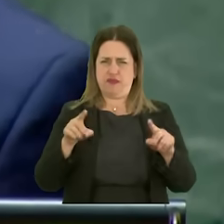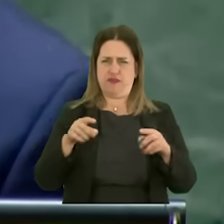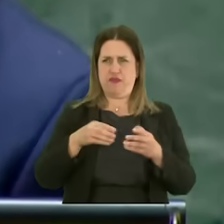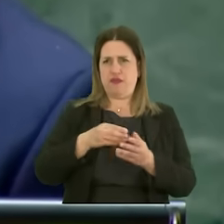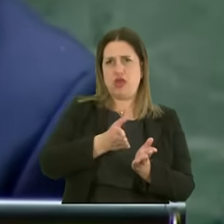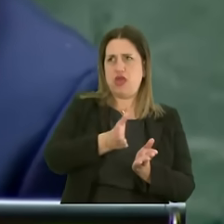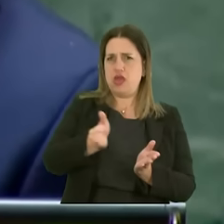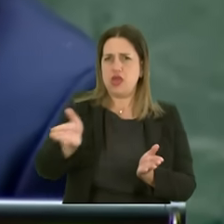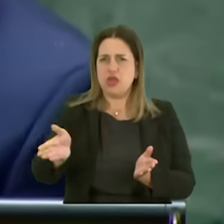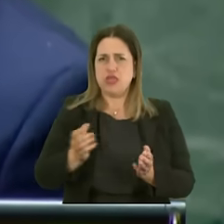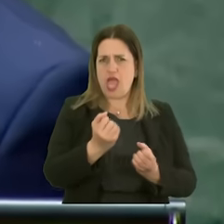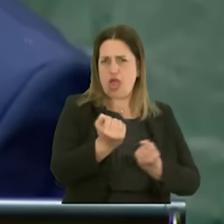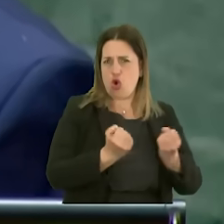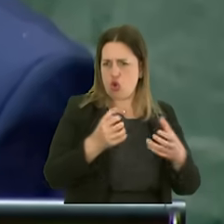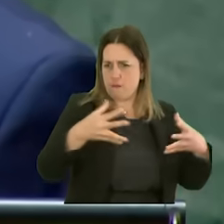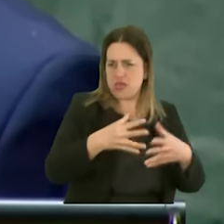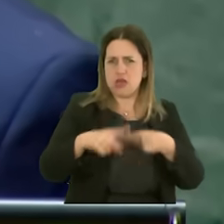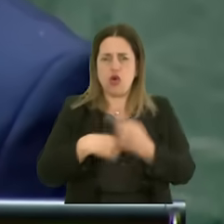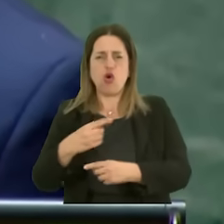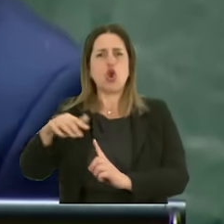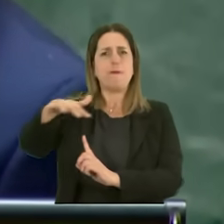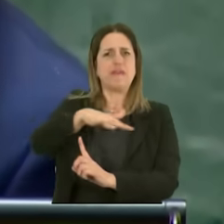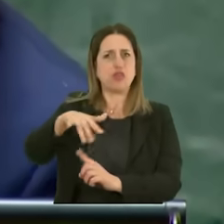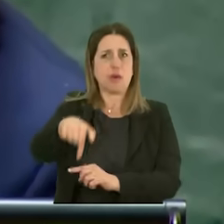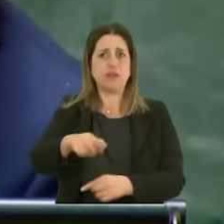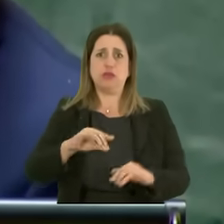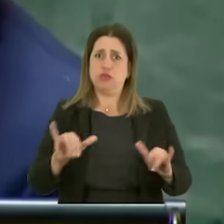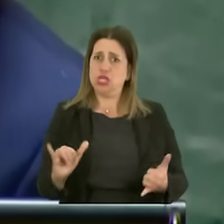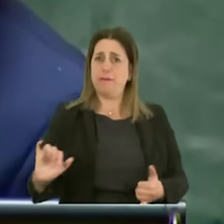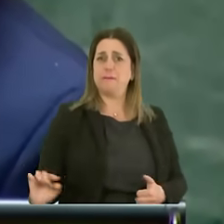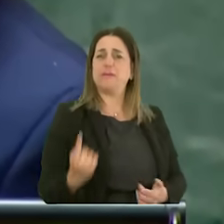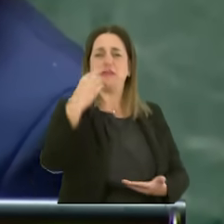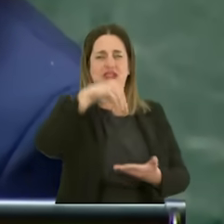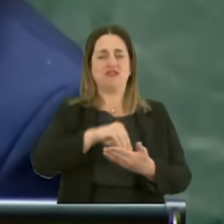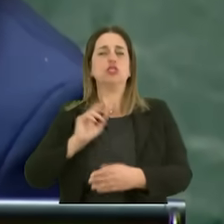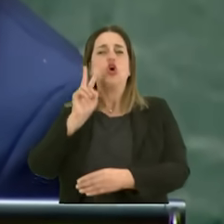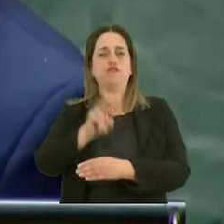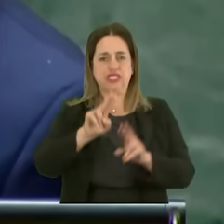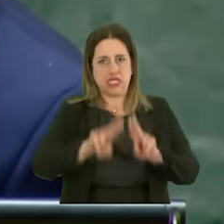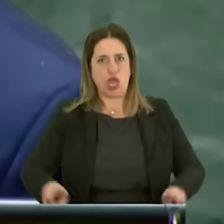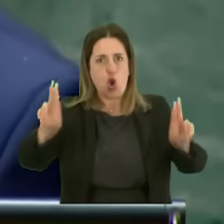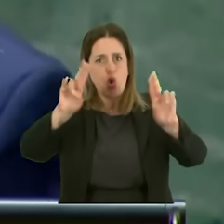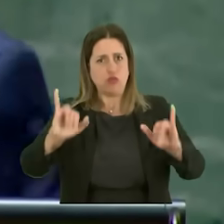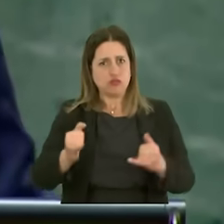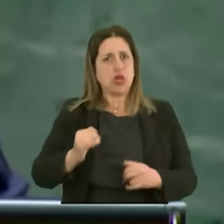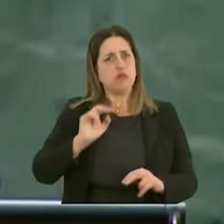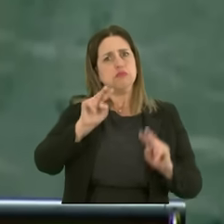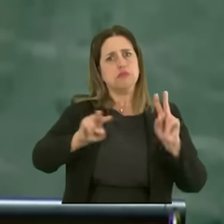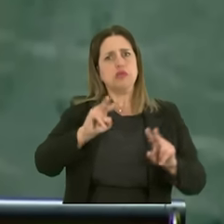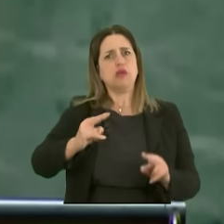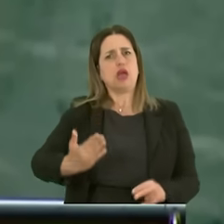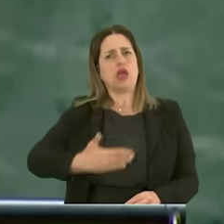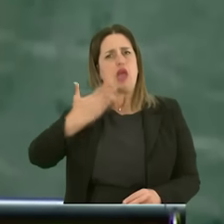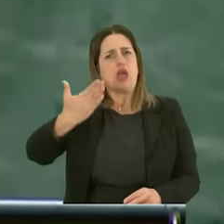entre la economía y el medio ambiente y desde la primera vez que me tocó venir a esta asamblea he escuchado reclamos de